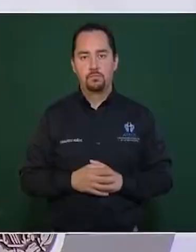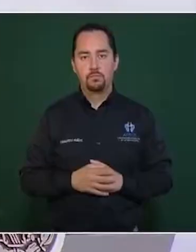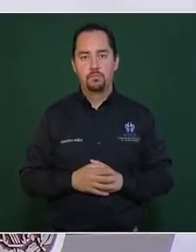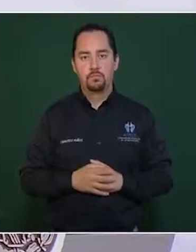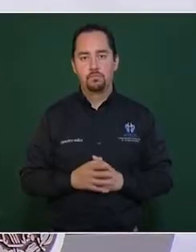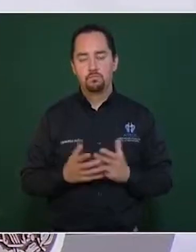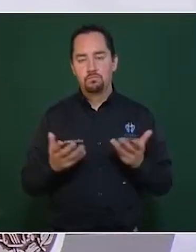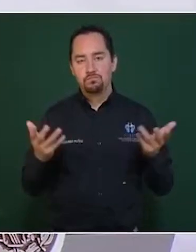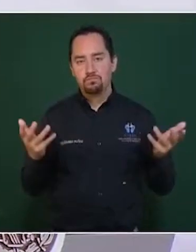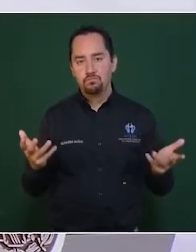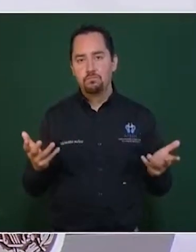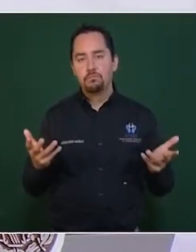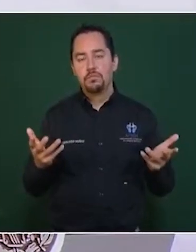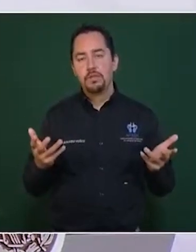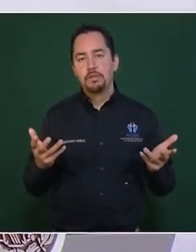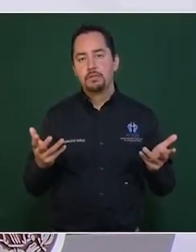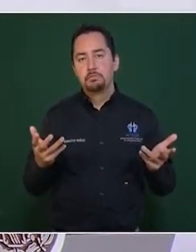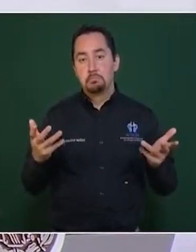una minoría